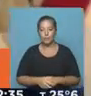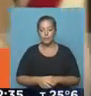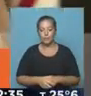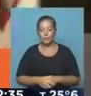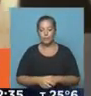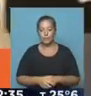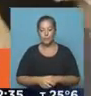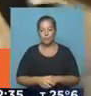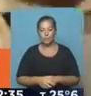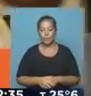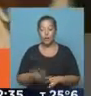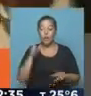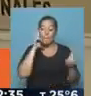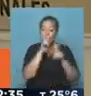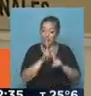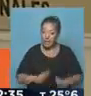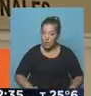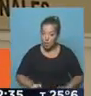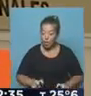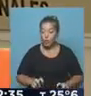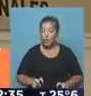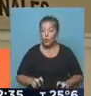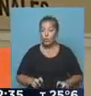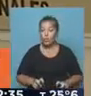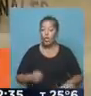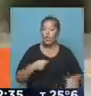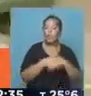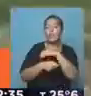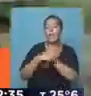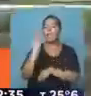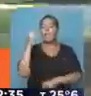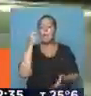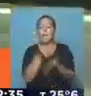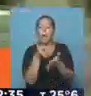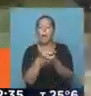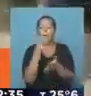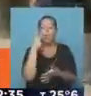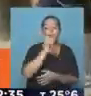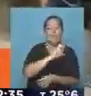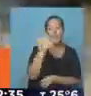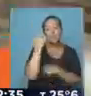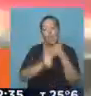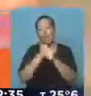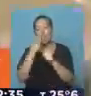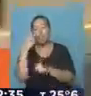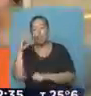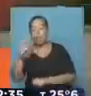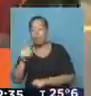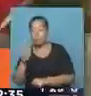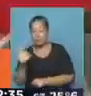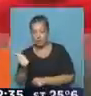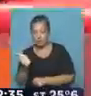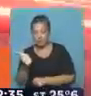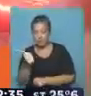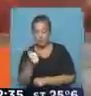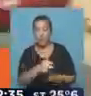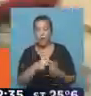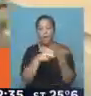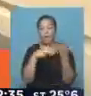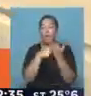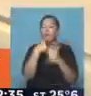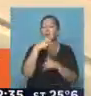internacional laesa enaos entre 2003 y 2016 los fiscales